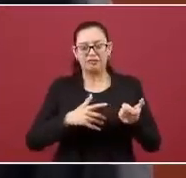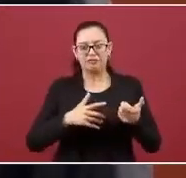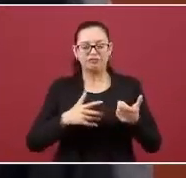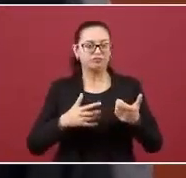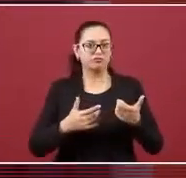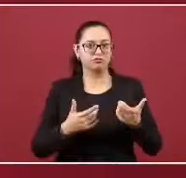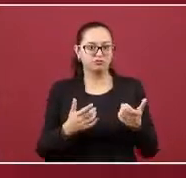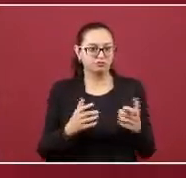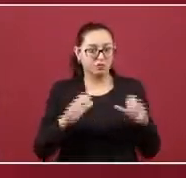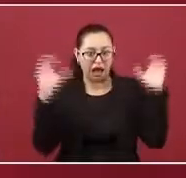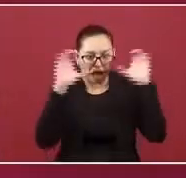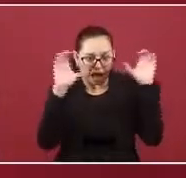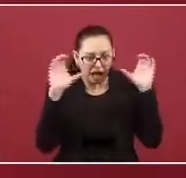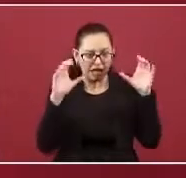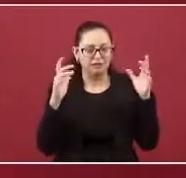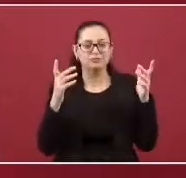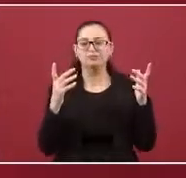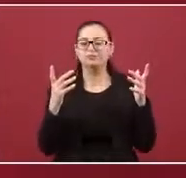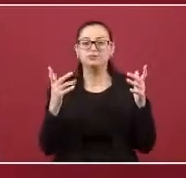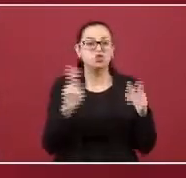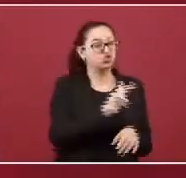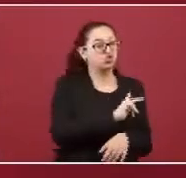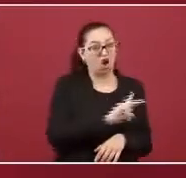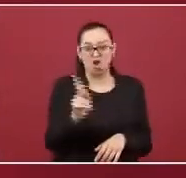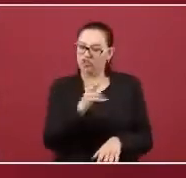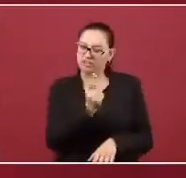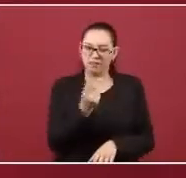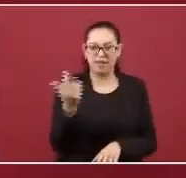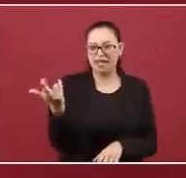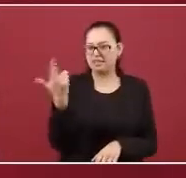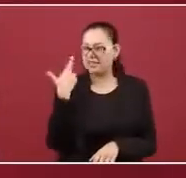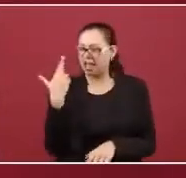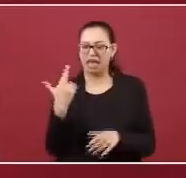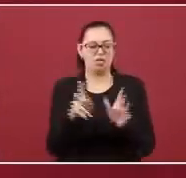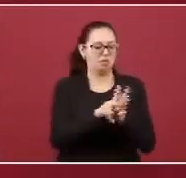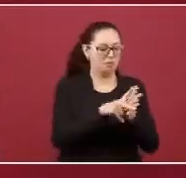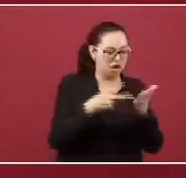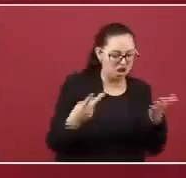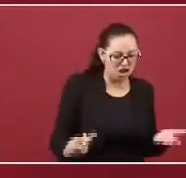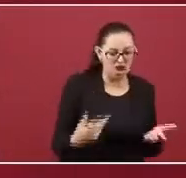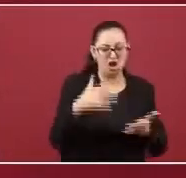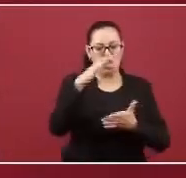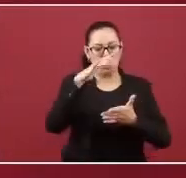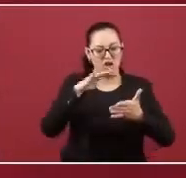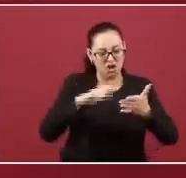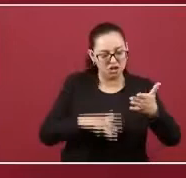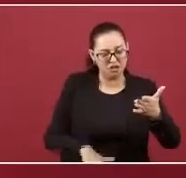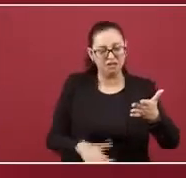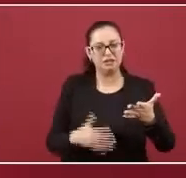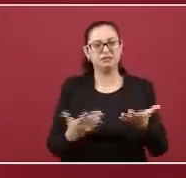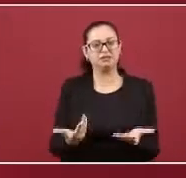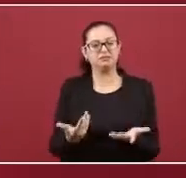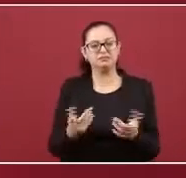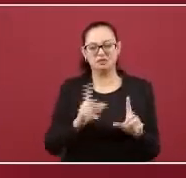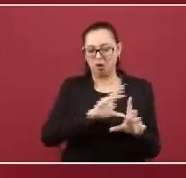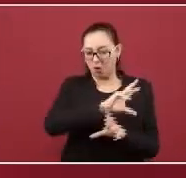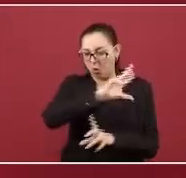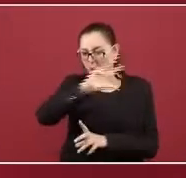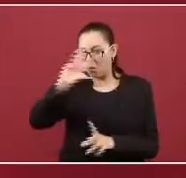transmitida por todos los medios, prensa escrita, radio,